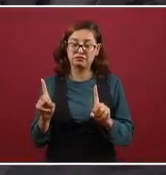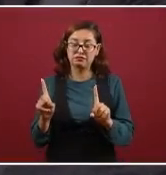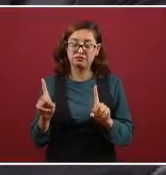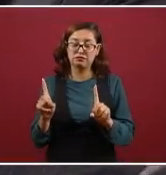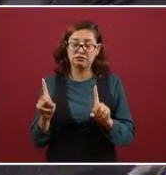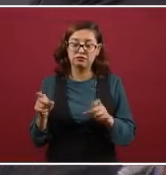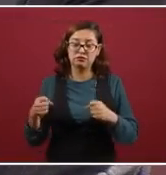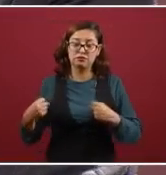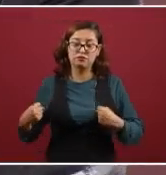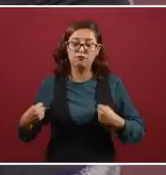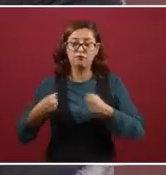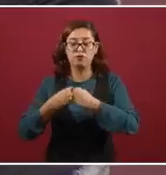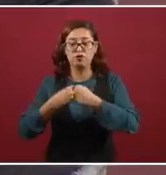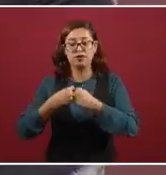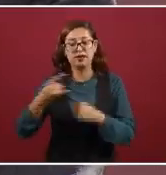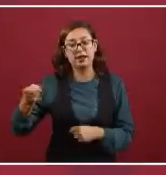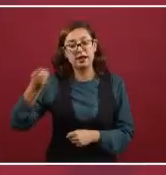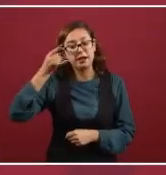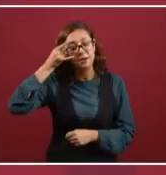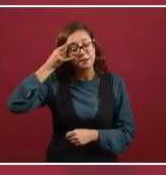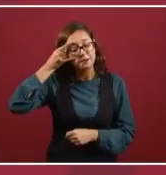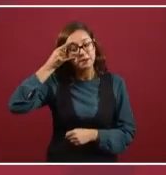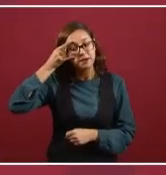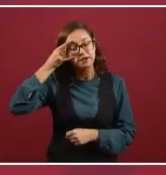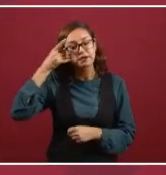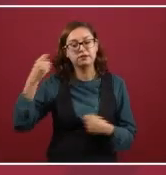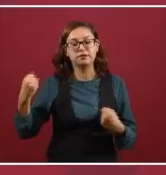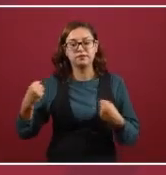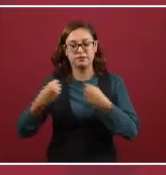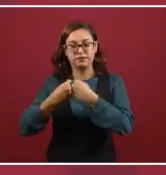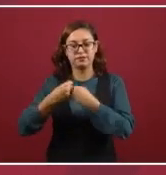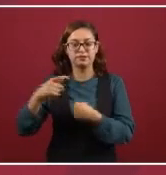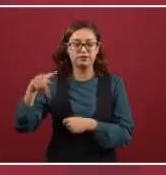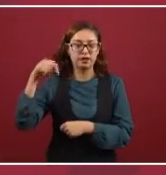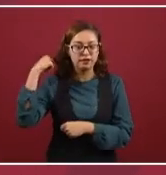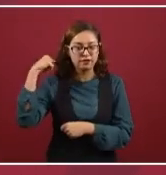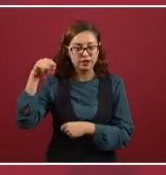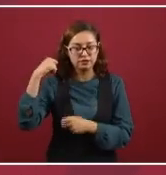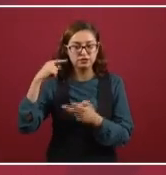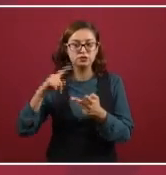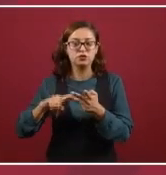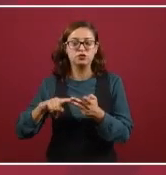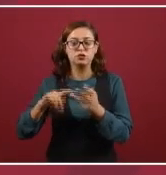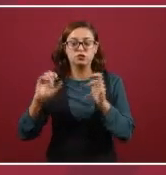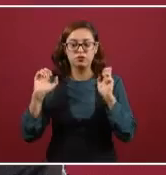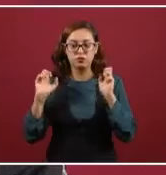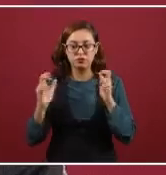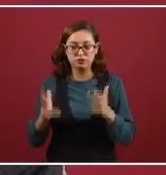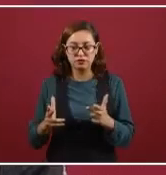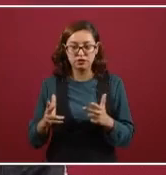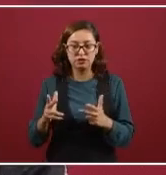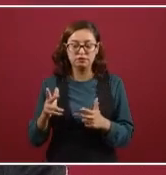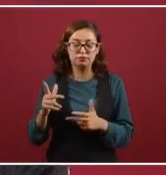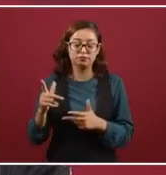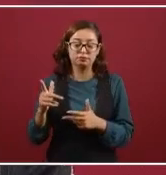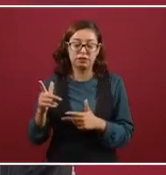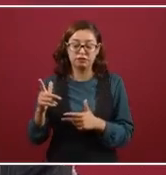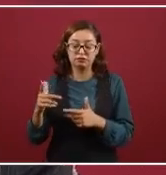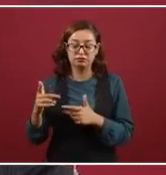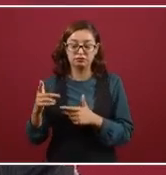de Campeche, de Tabasco, de Chiapas, que la frontera